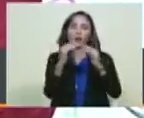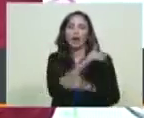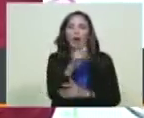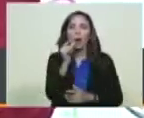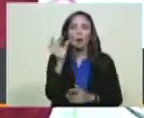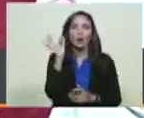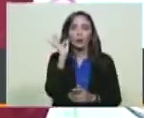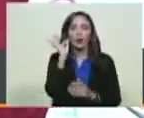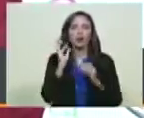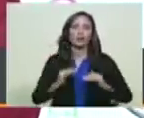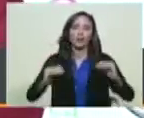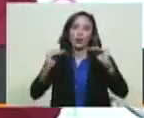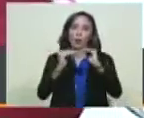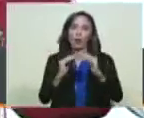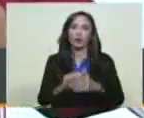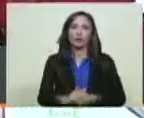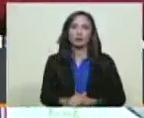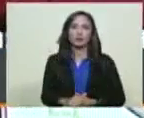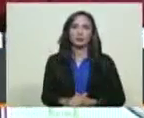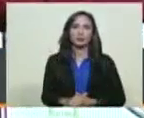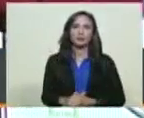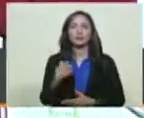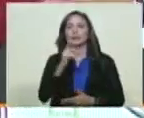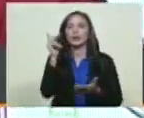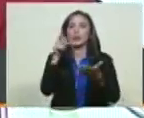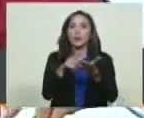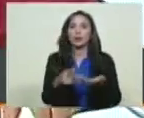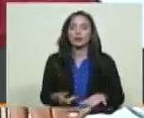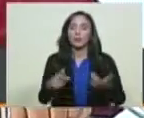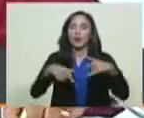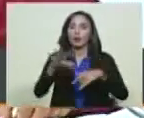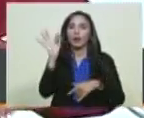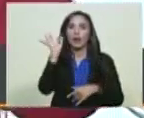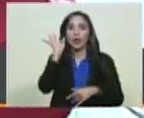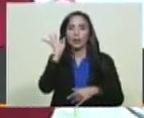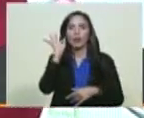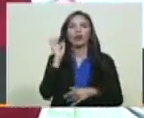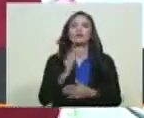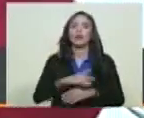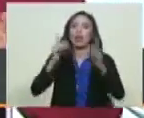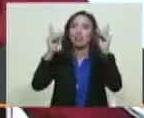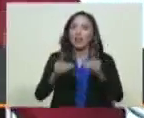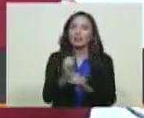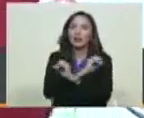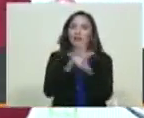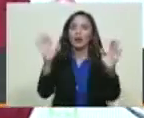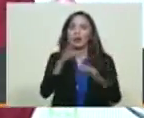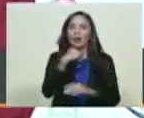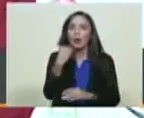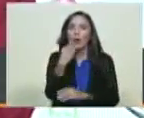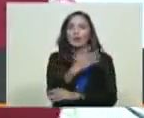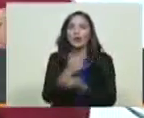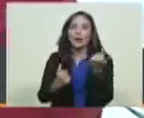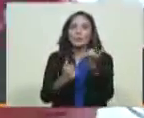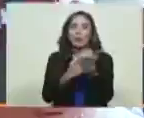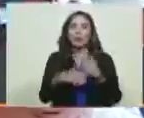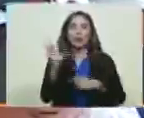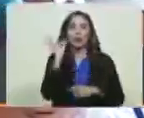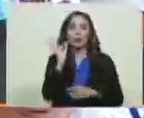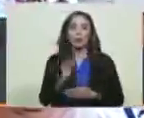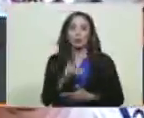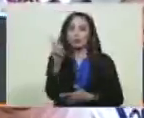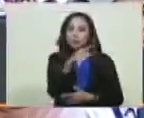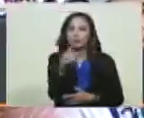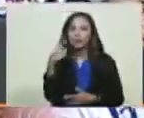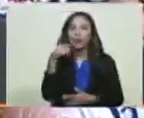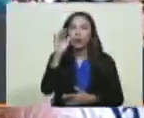mujeres y hombres protagonismo de la mujer decisión de la juventud ese es el futuro